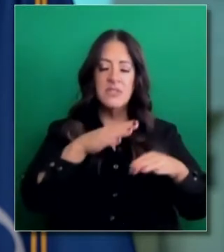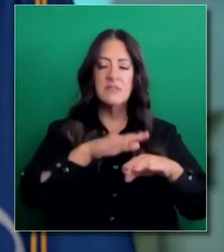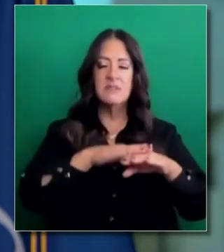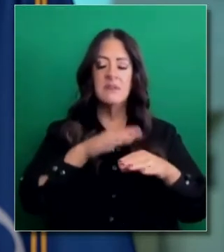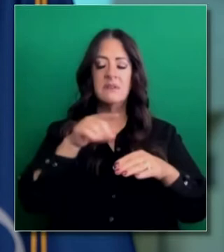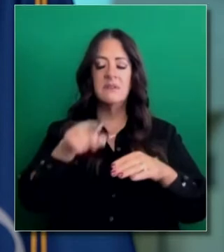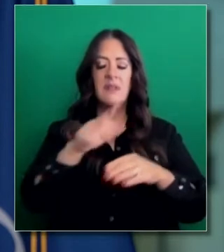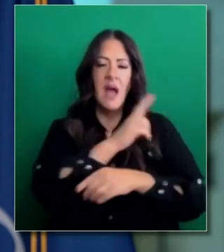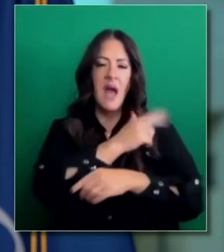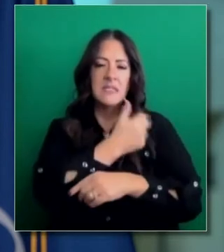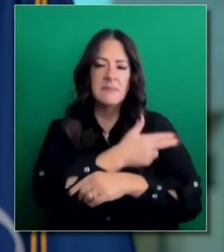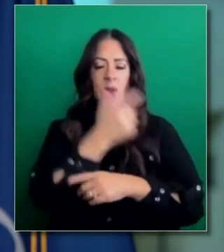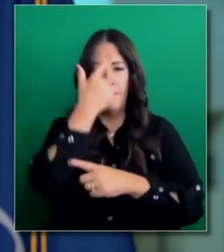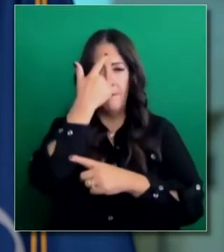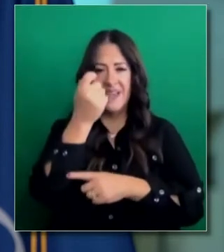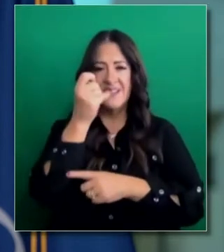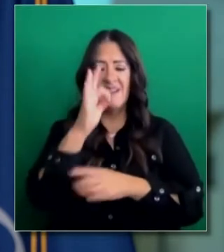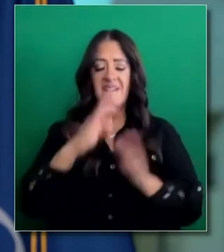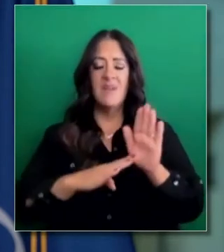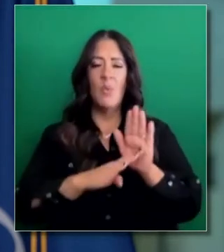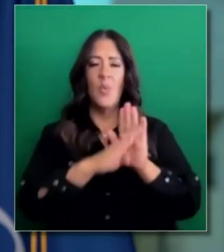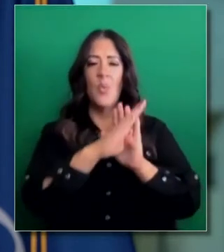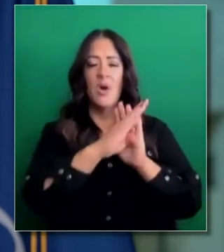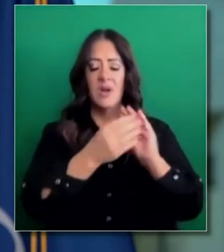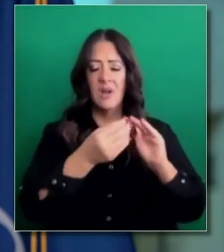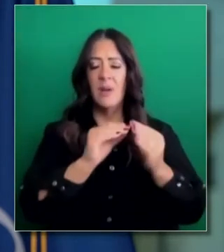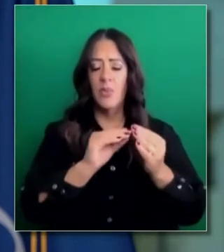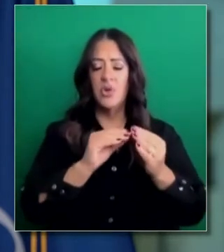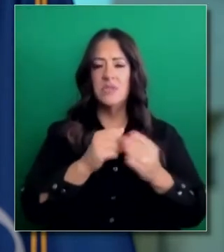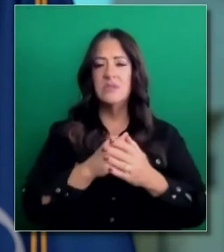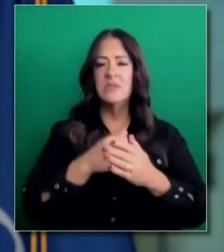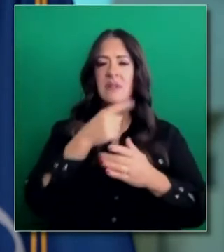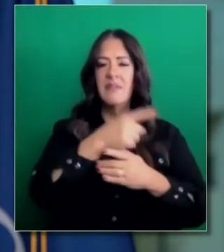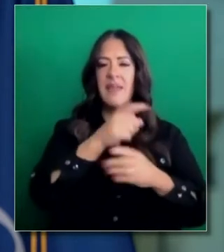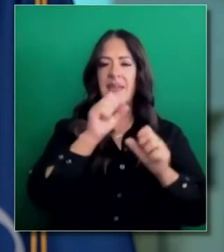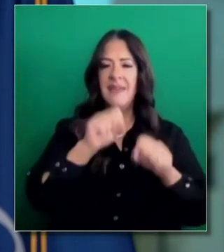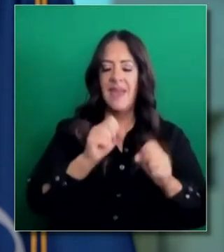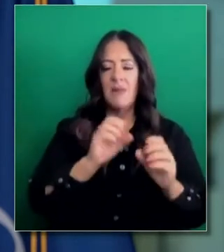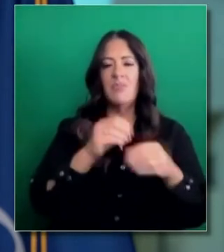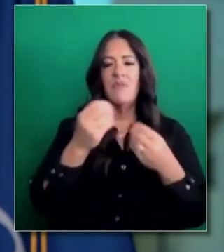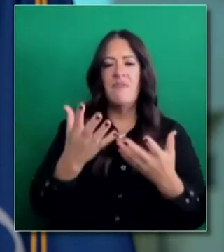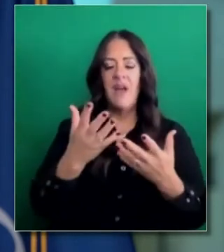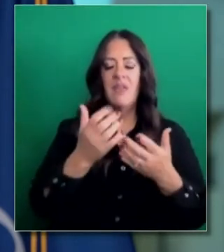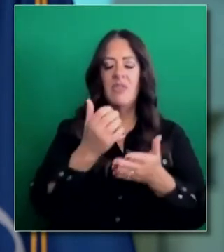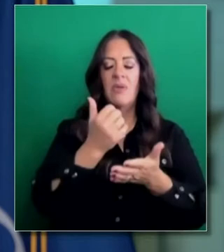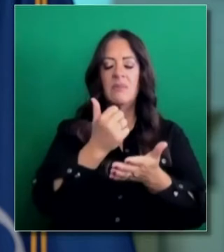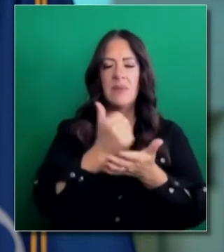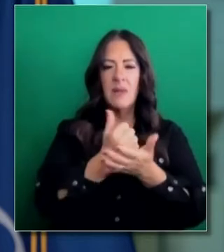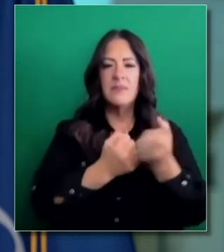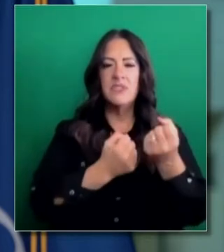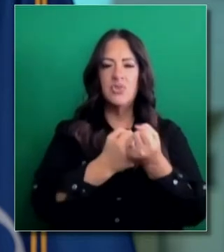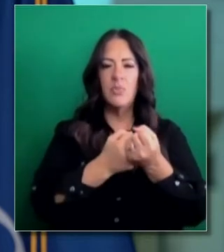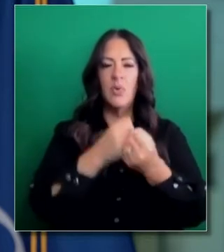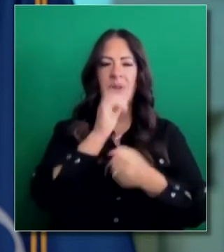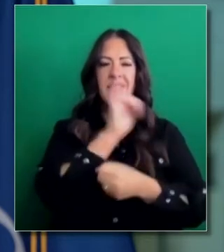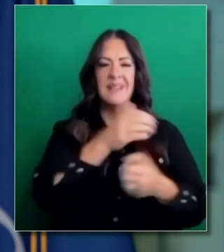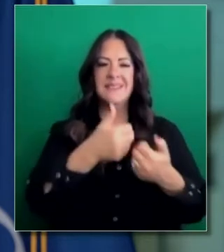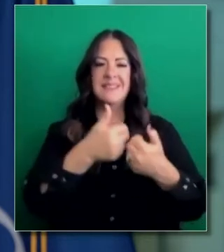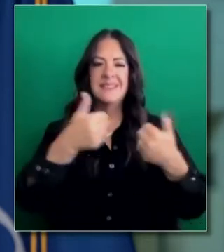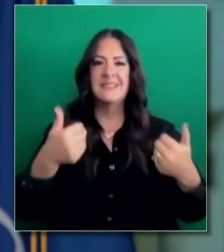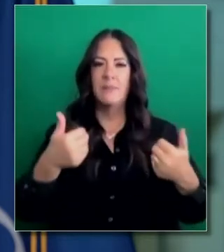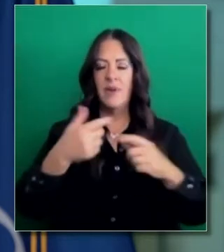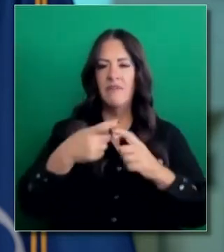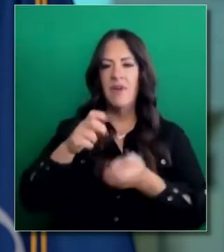vacunadores expandir la práctica de administrar las vacunas eso es separado y las escuelas de